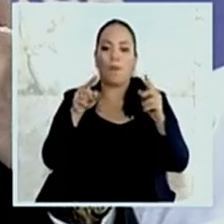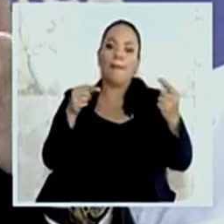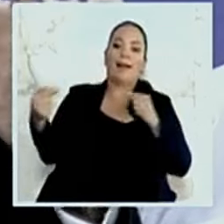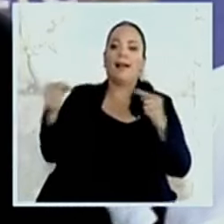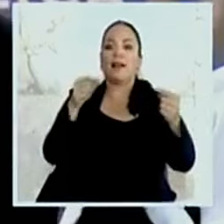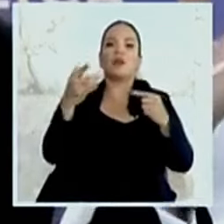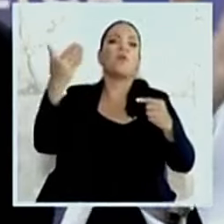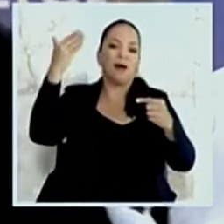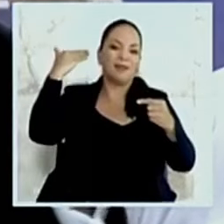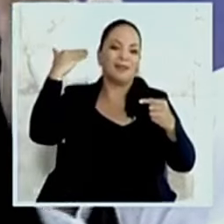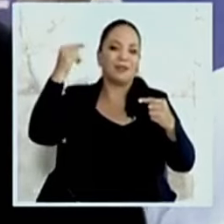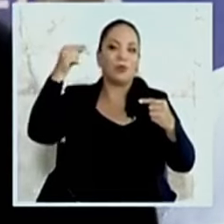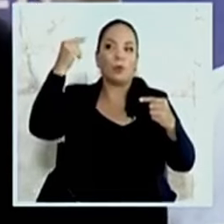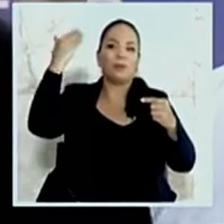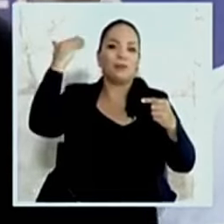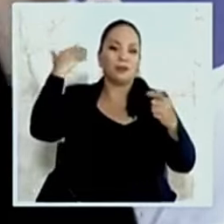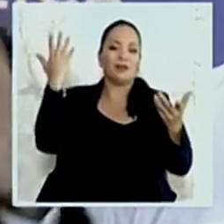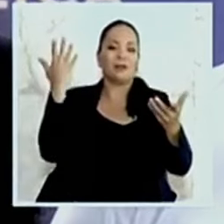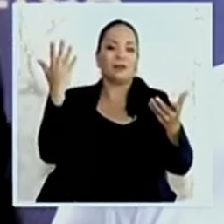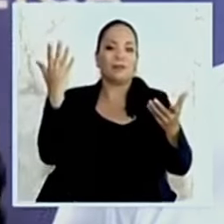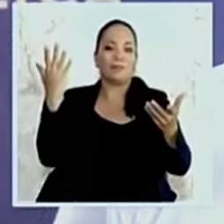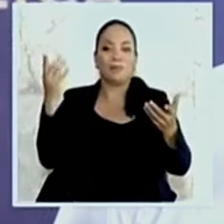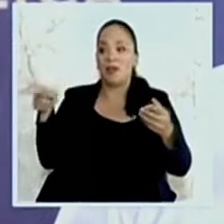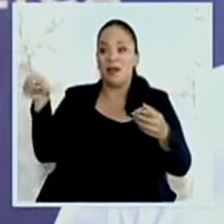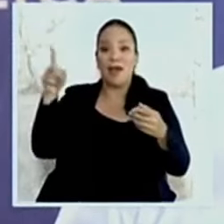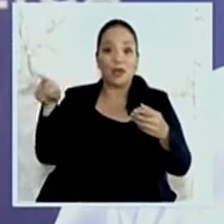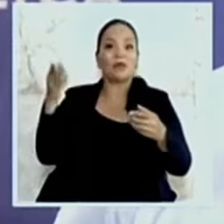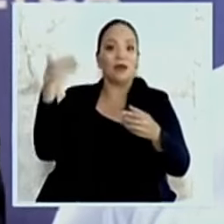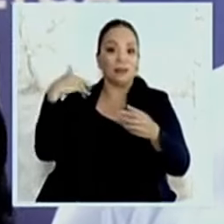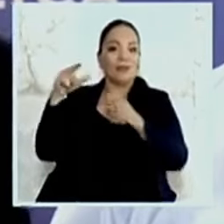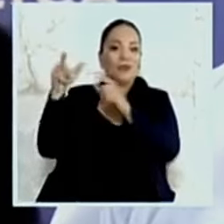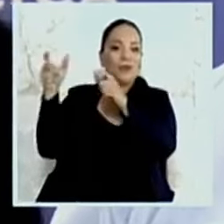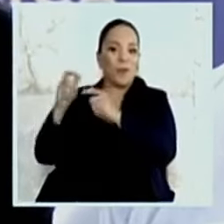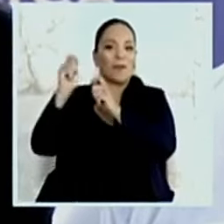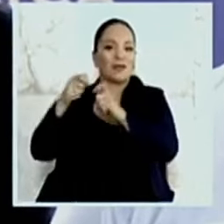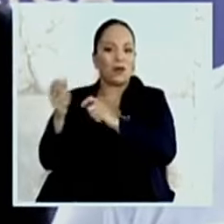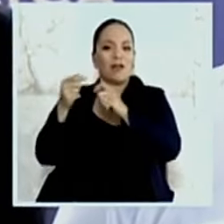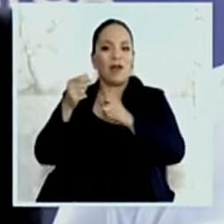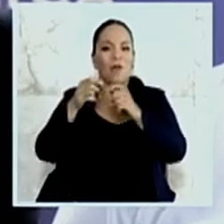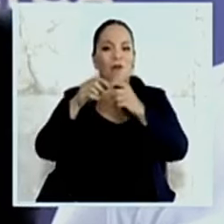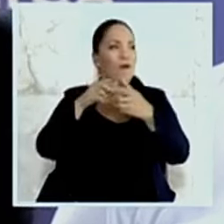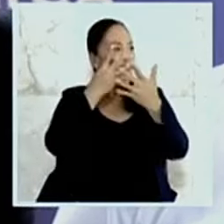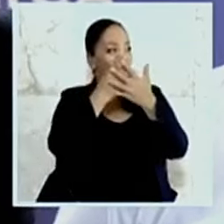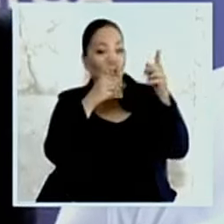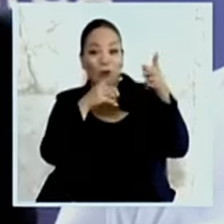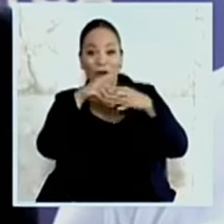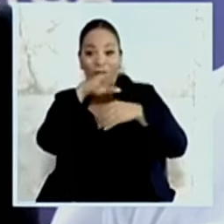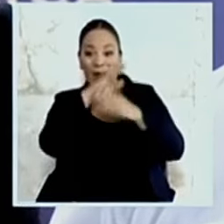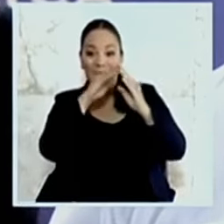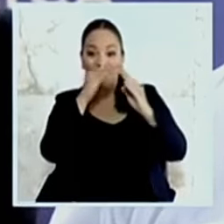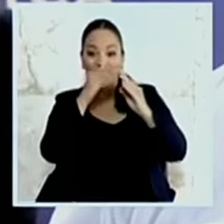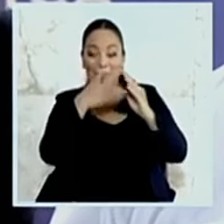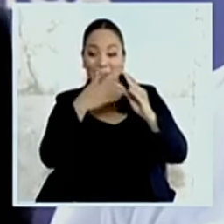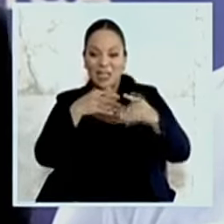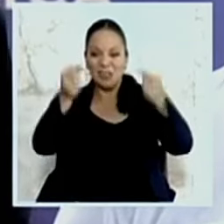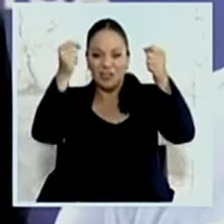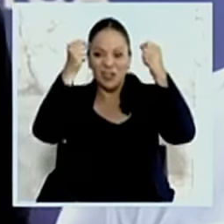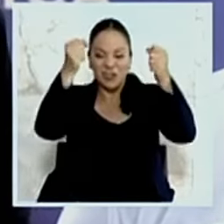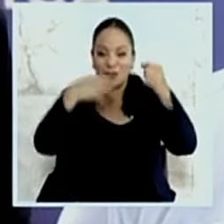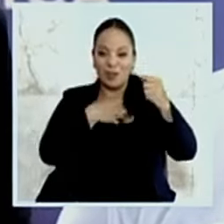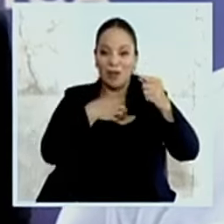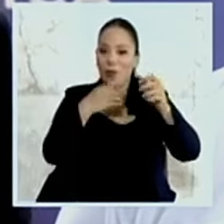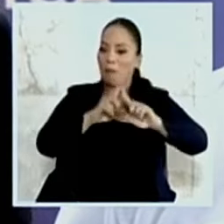Como 2,000, el resto no sabemos. Entonces, en lugar de ponernos a pelear como hicieron en el pasado,